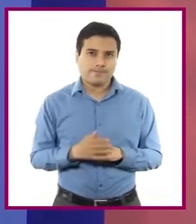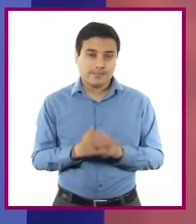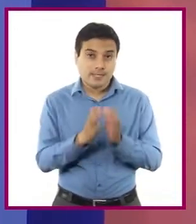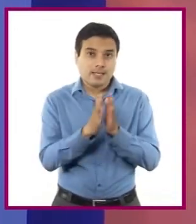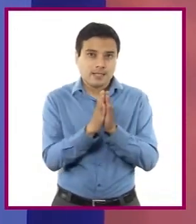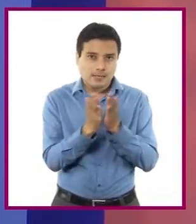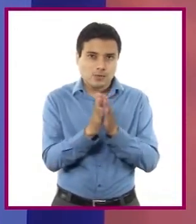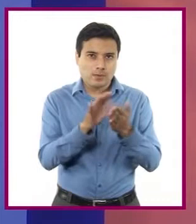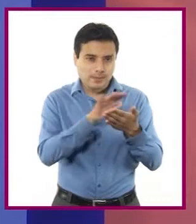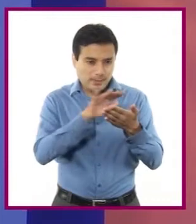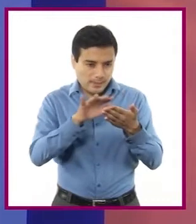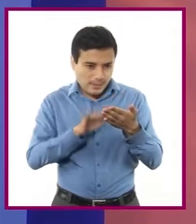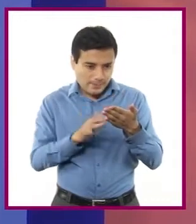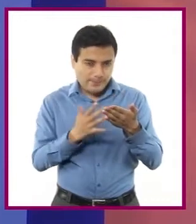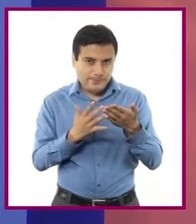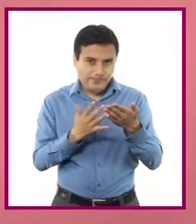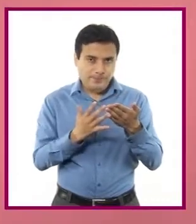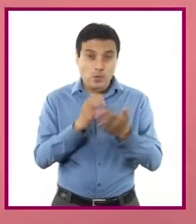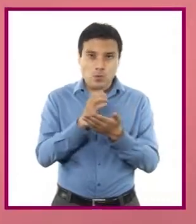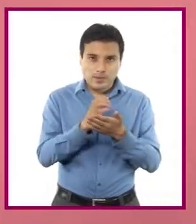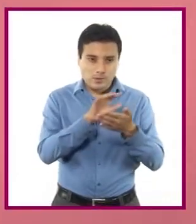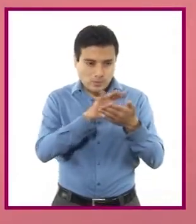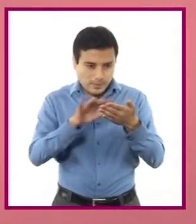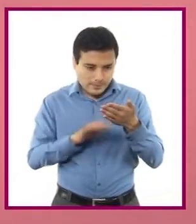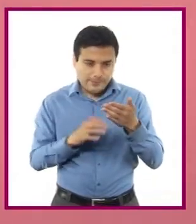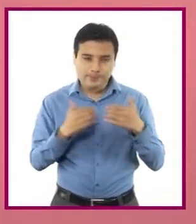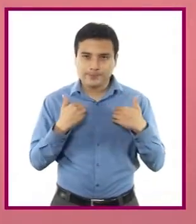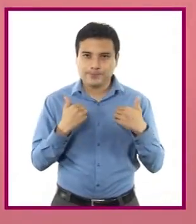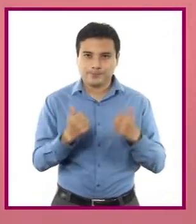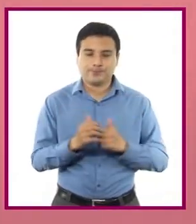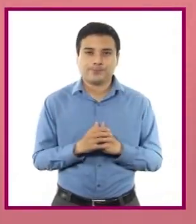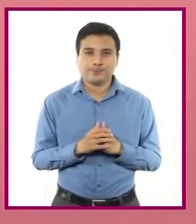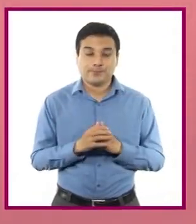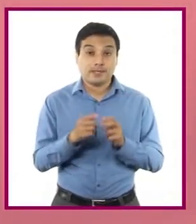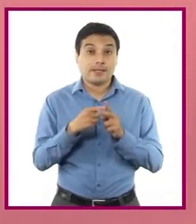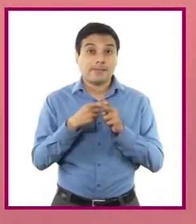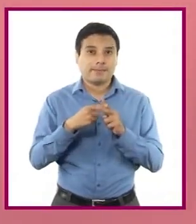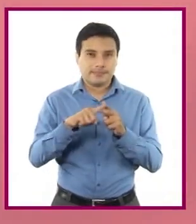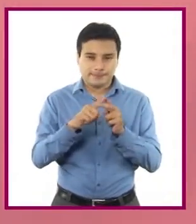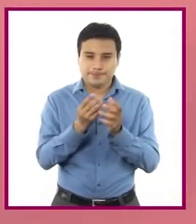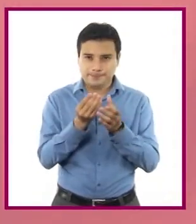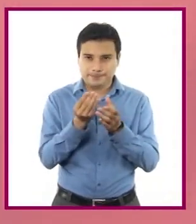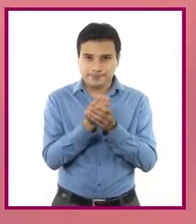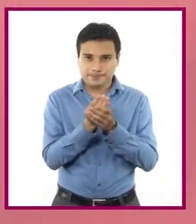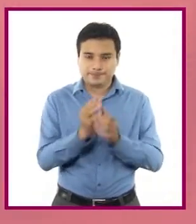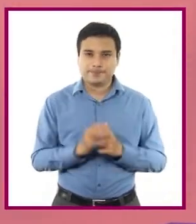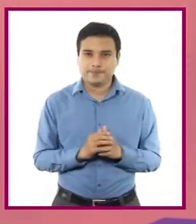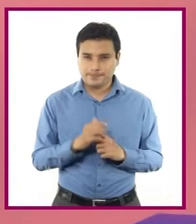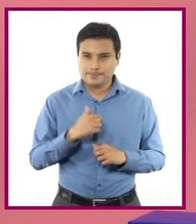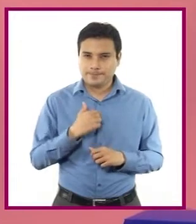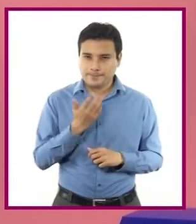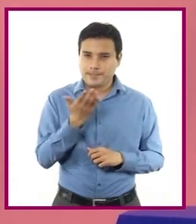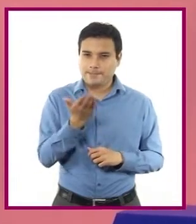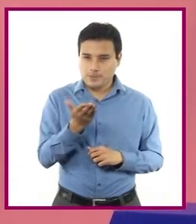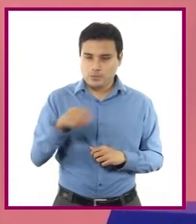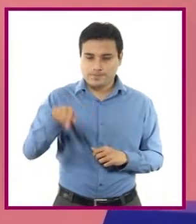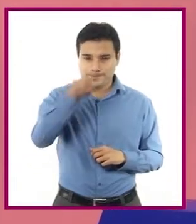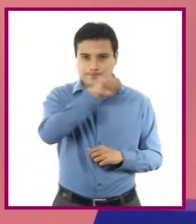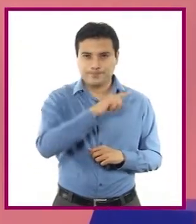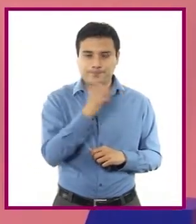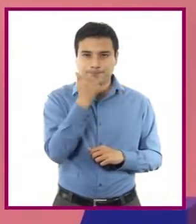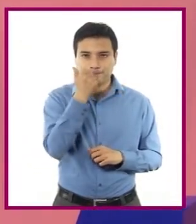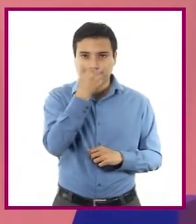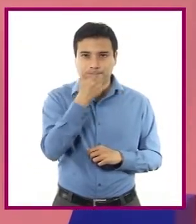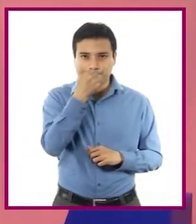su libro de texto y revisar sus apuntes. Para iniciar con esta sesión, quiero solicitarles a nuestras alumnos y